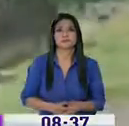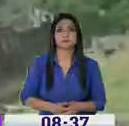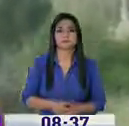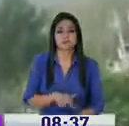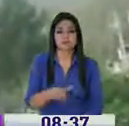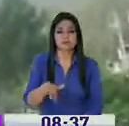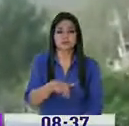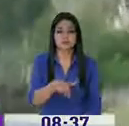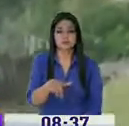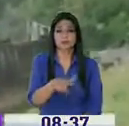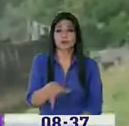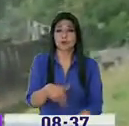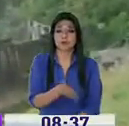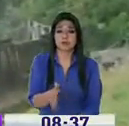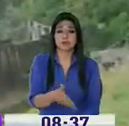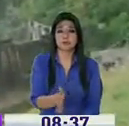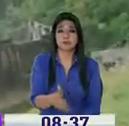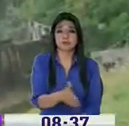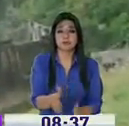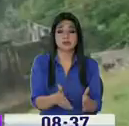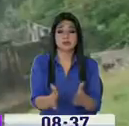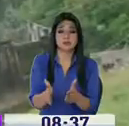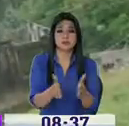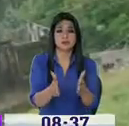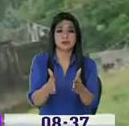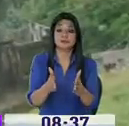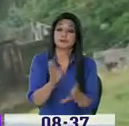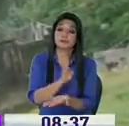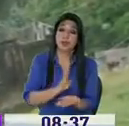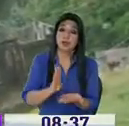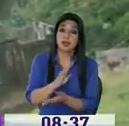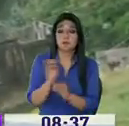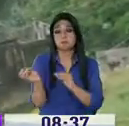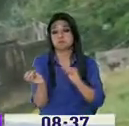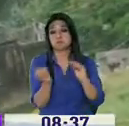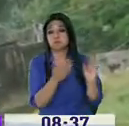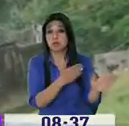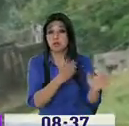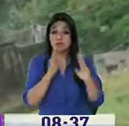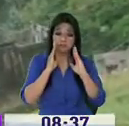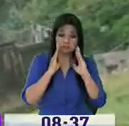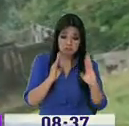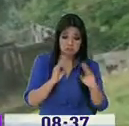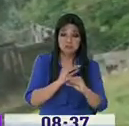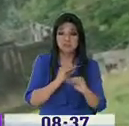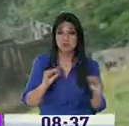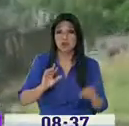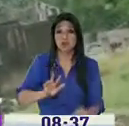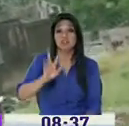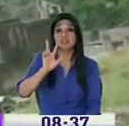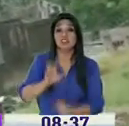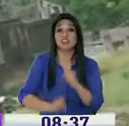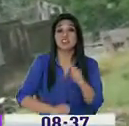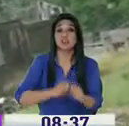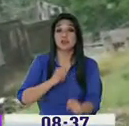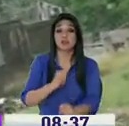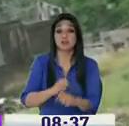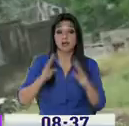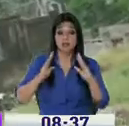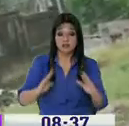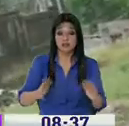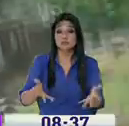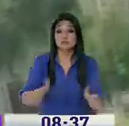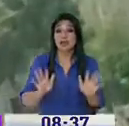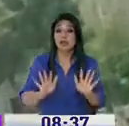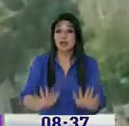Vean, ahí estamos viendo. Claro, son barrios olvidados, ¿no? Barrios en los cuales así se quedarán 30 años más si nadie les para